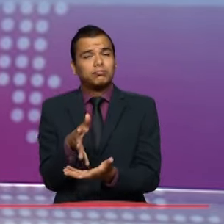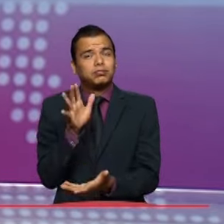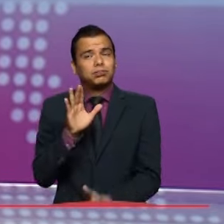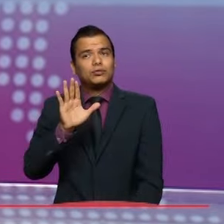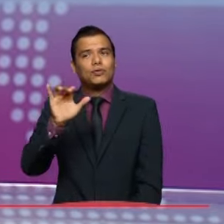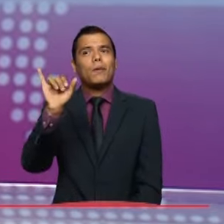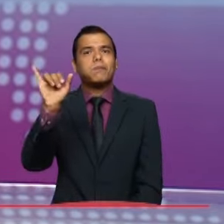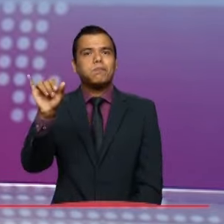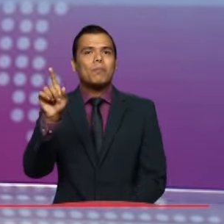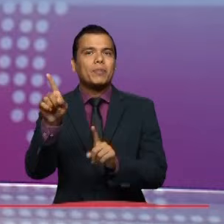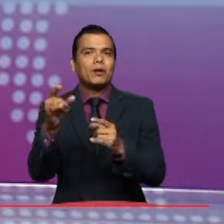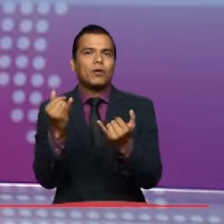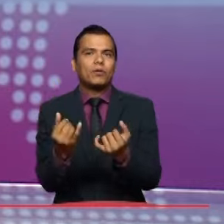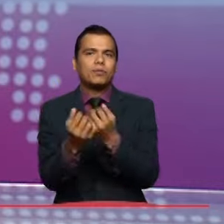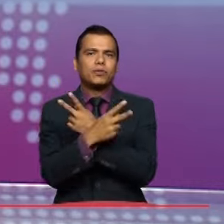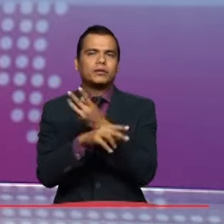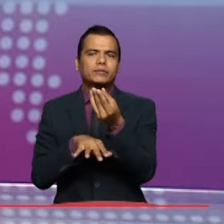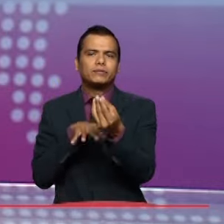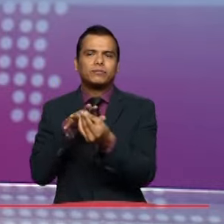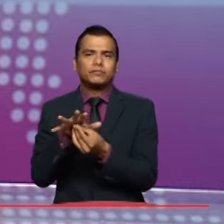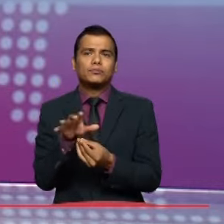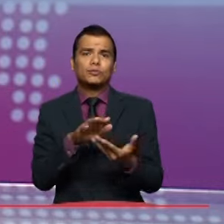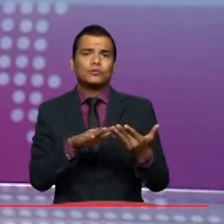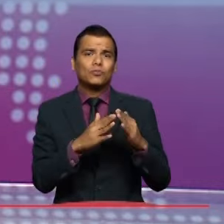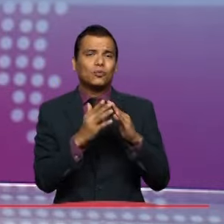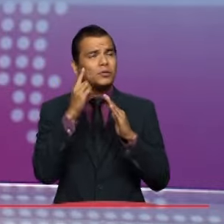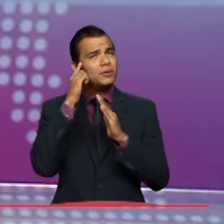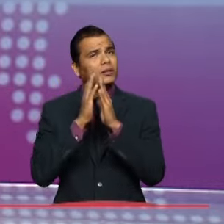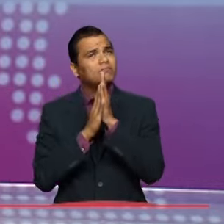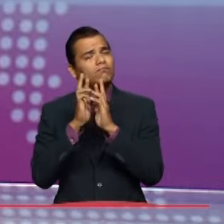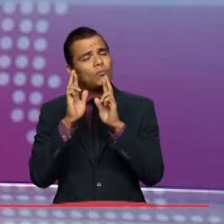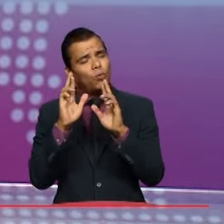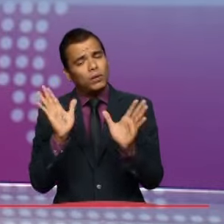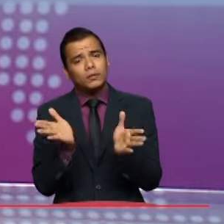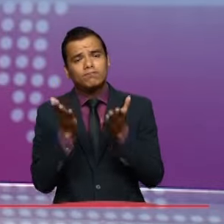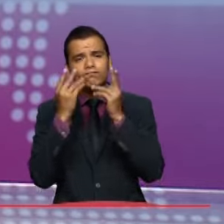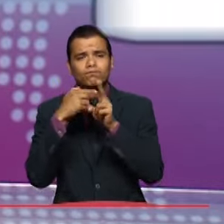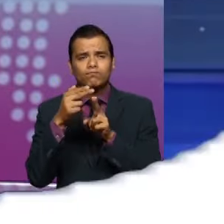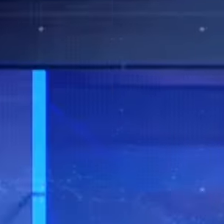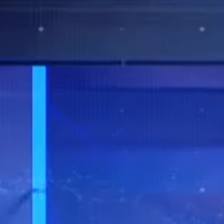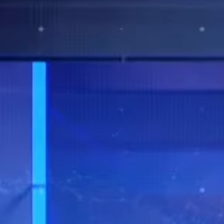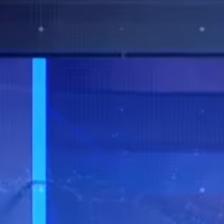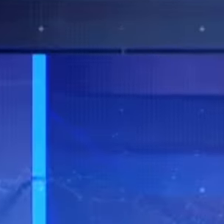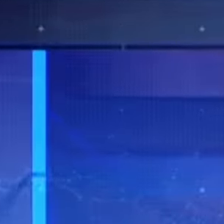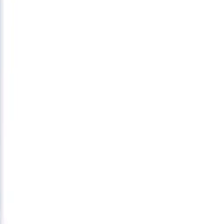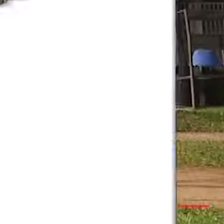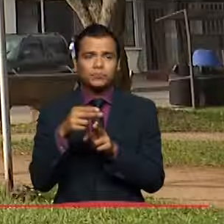A pesar del temor, la comunidad mantiene la esperanza de recuperar la paz.